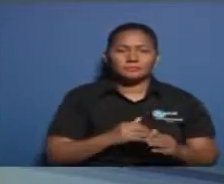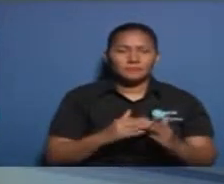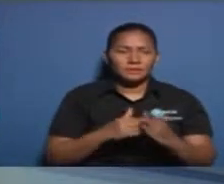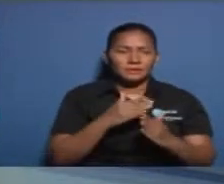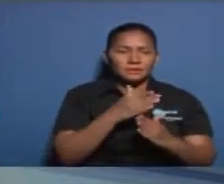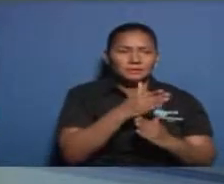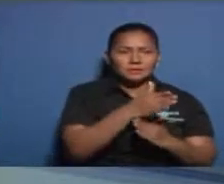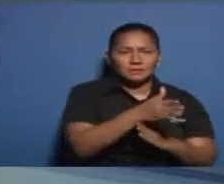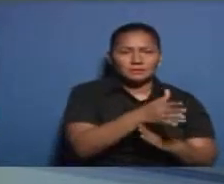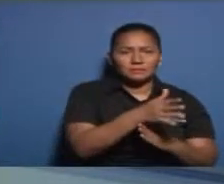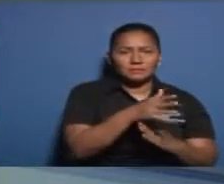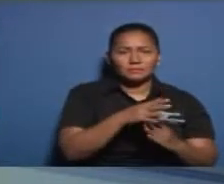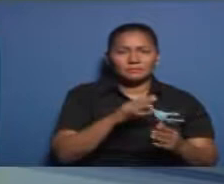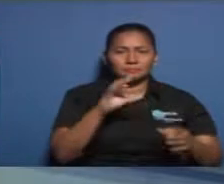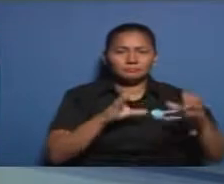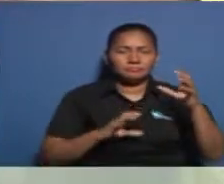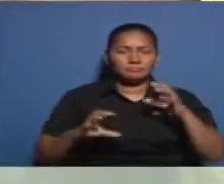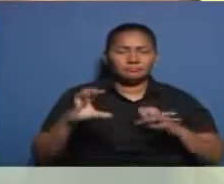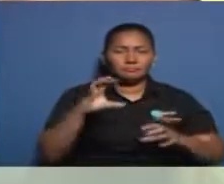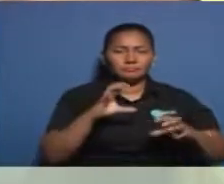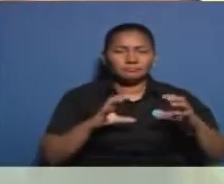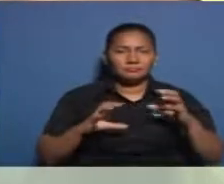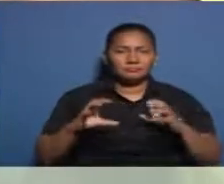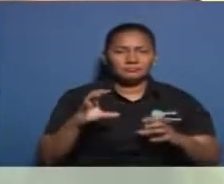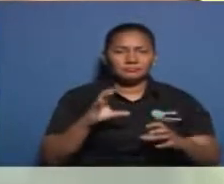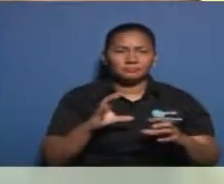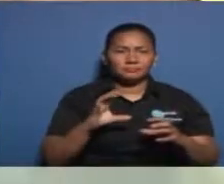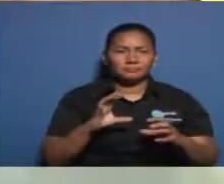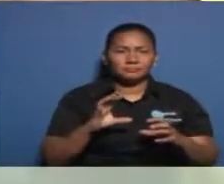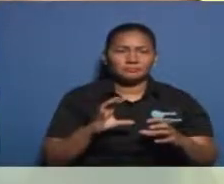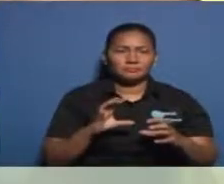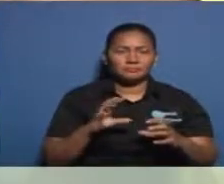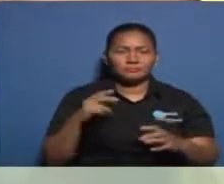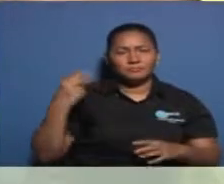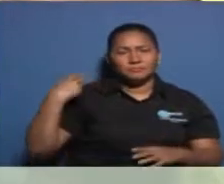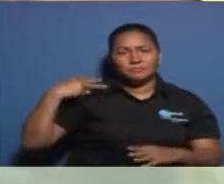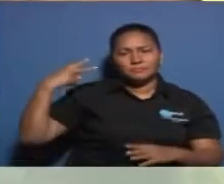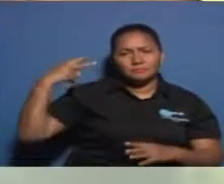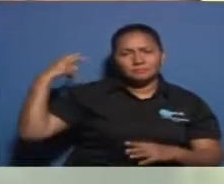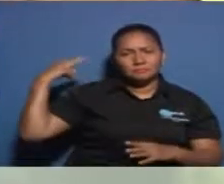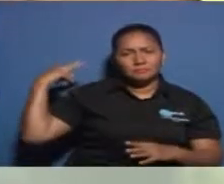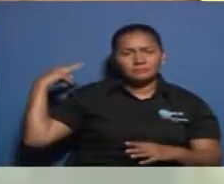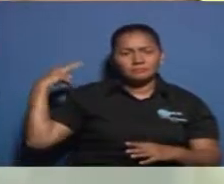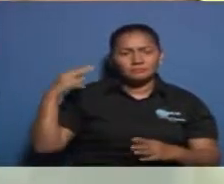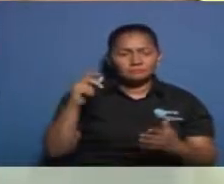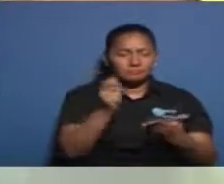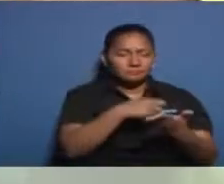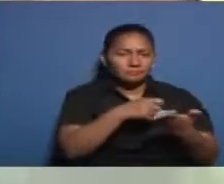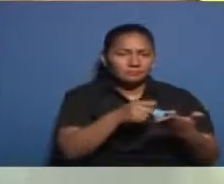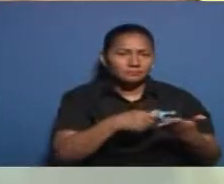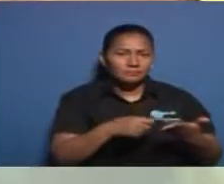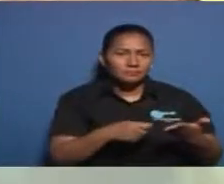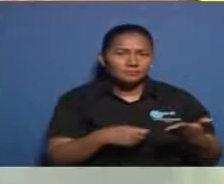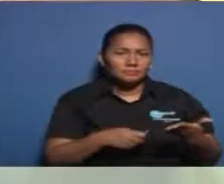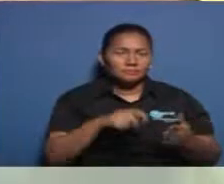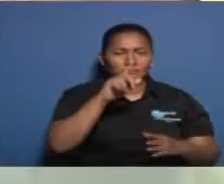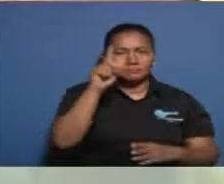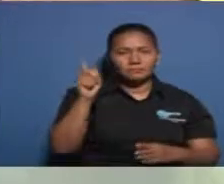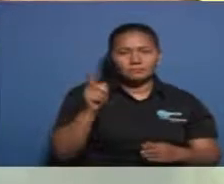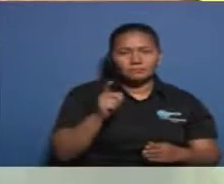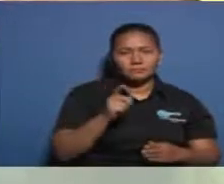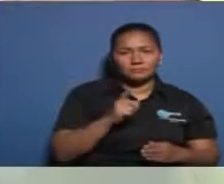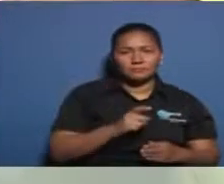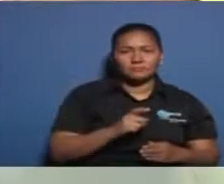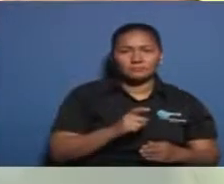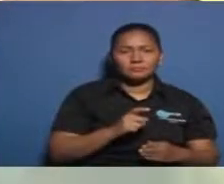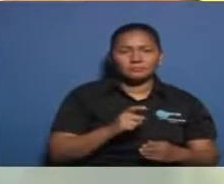el modo como hemos hecho ciencia en la historia escrita las preguntas que le hicimos